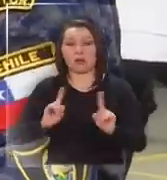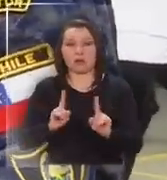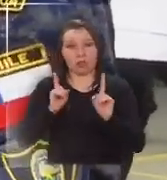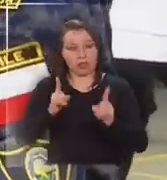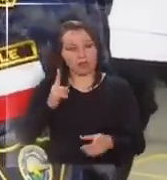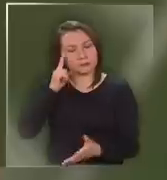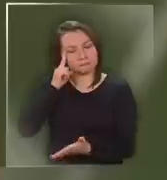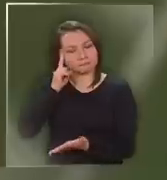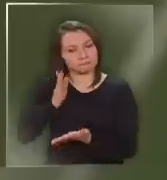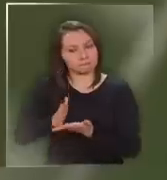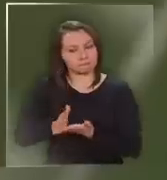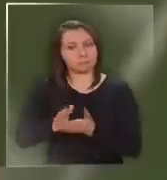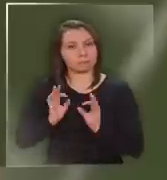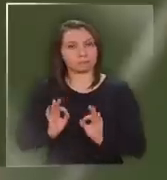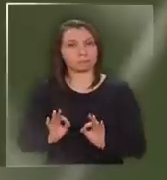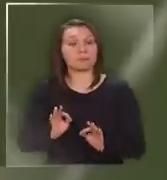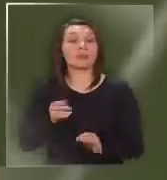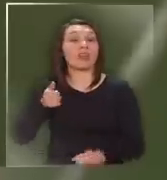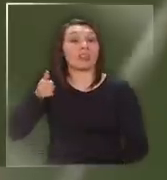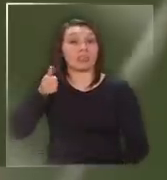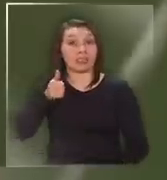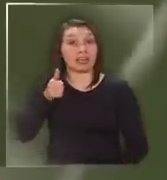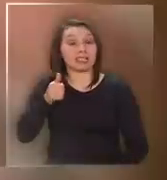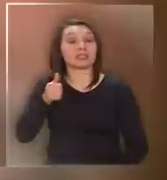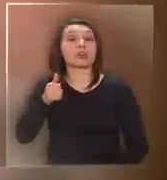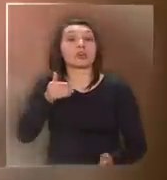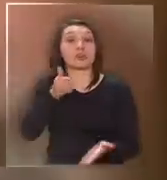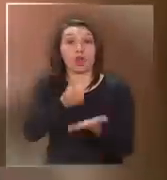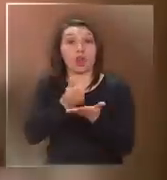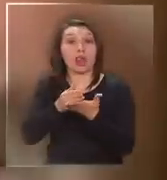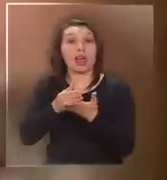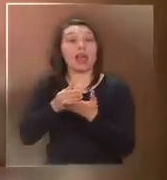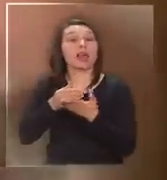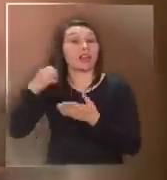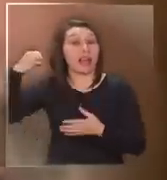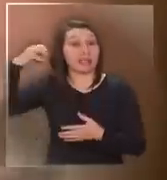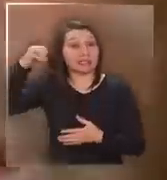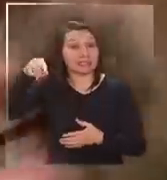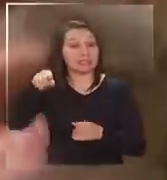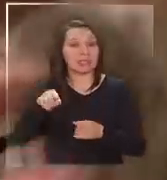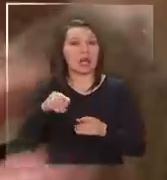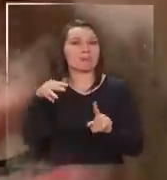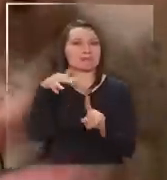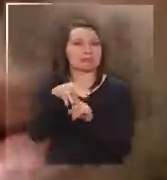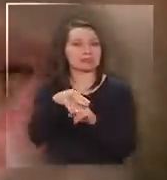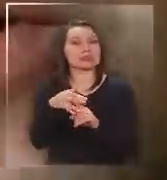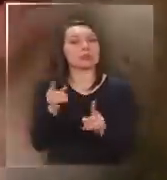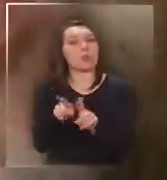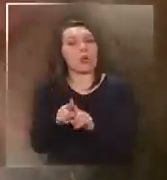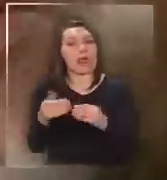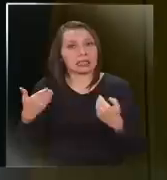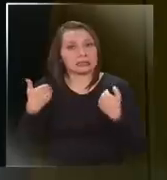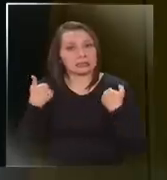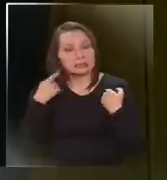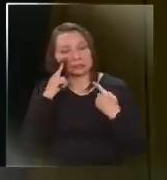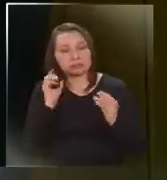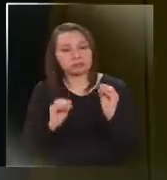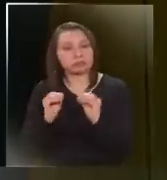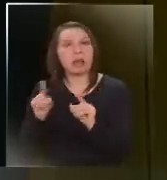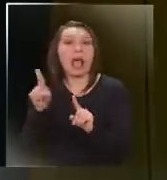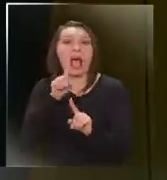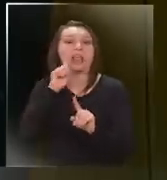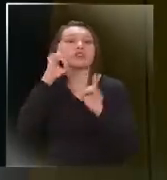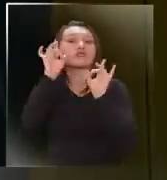que tener un criterio. El director de la premilitar de la Cisterna siente que la reprimenda a través de ejercicios es parte del sello. Pero